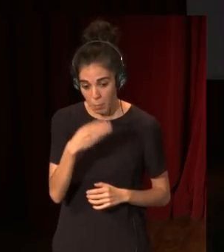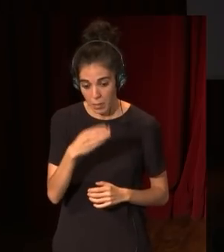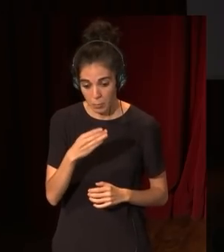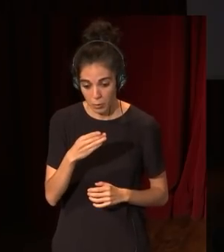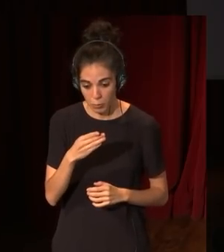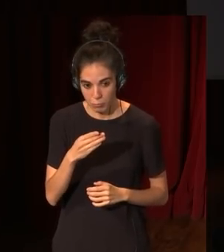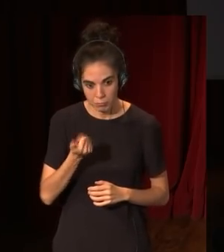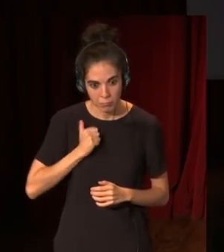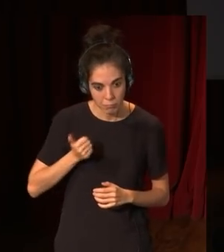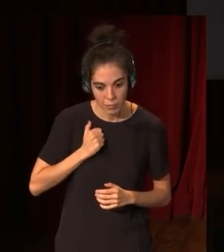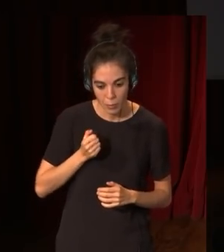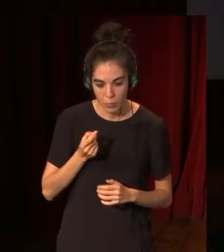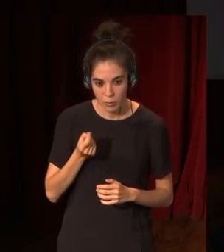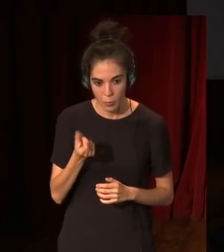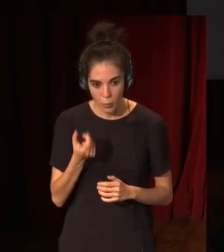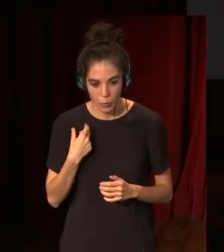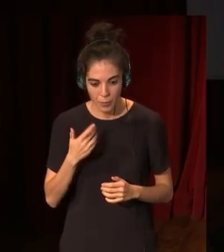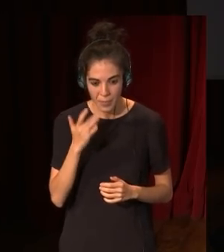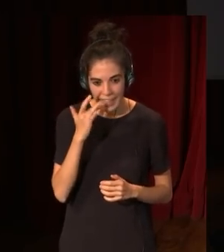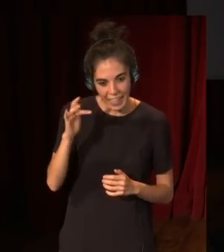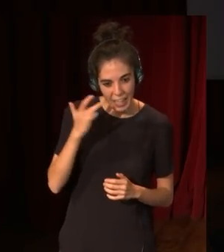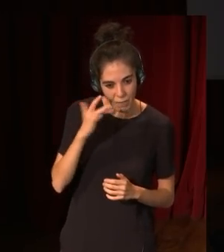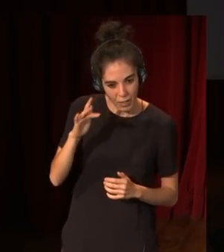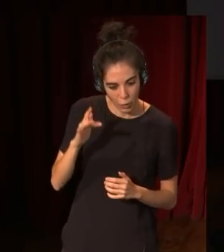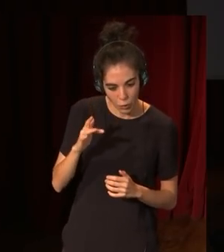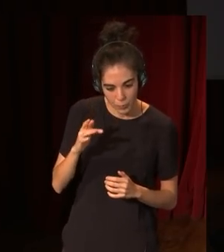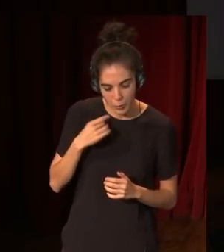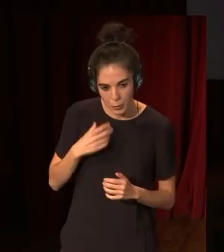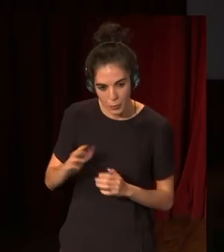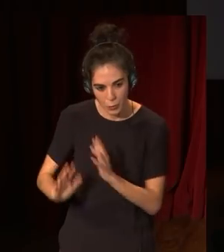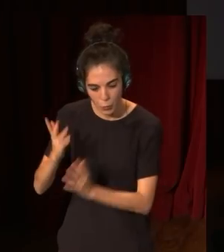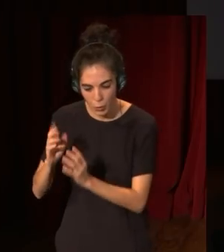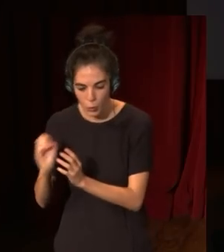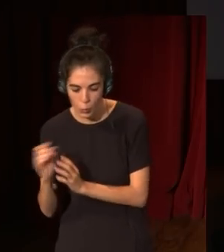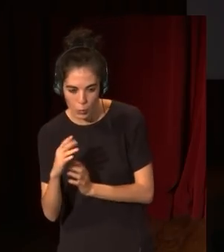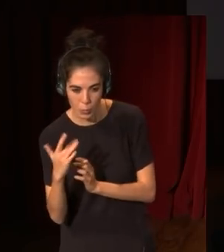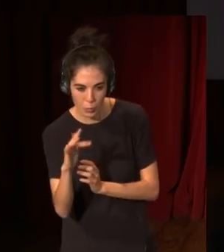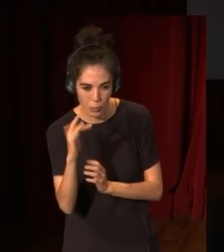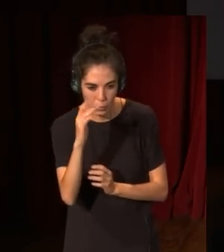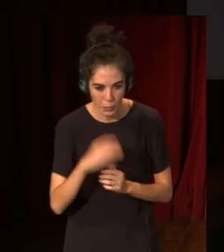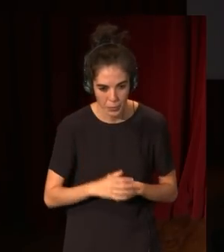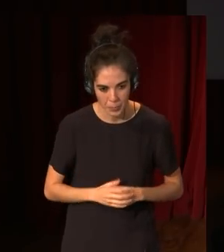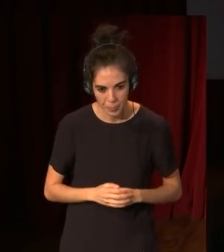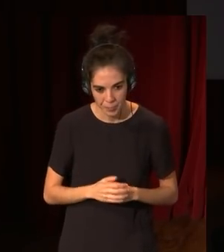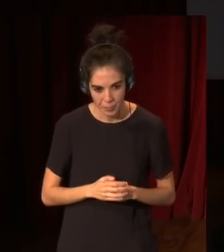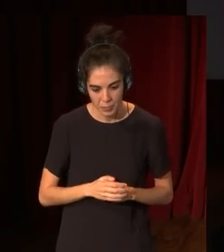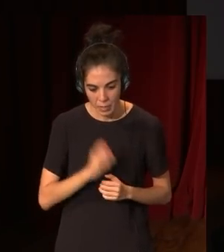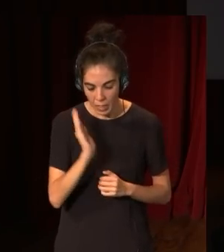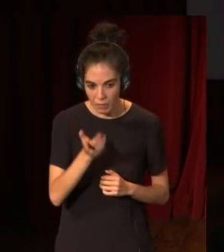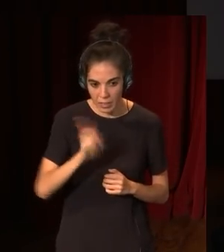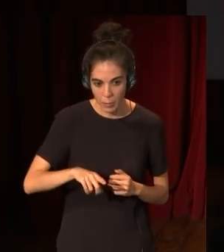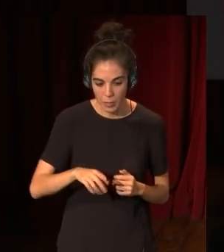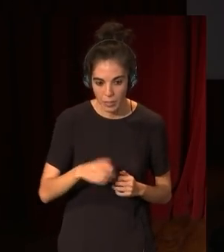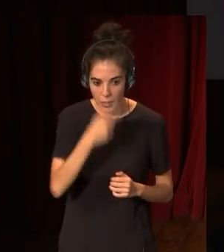para crear una especie de reflejo de resplandor de la luz del fuego incluso qué afecta a la zona del